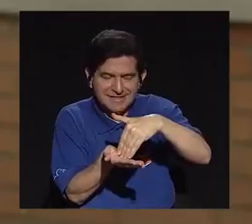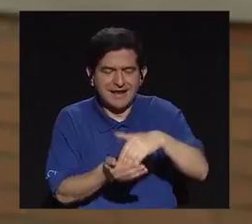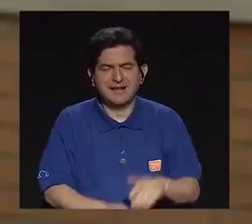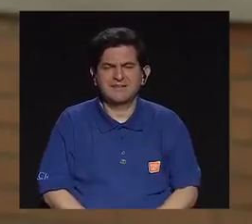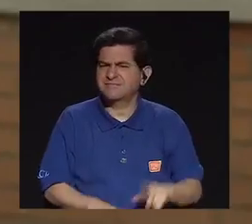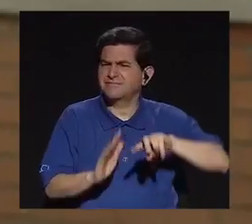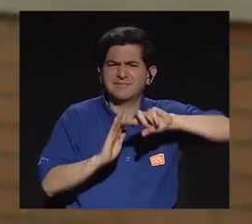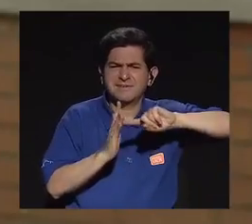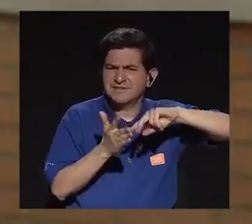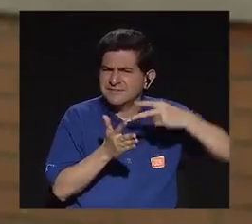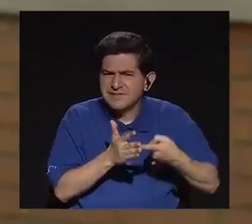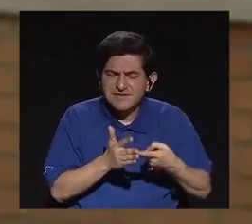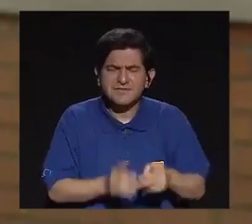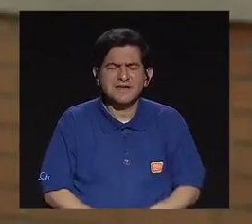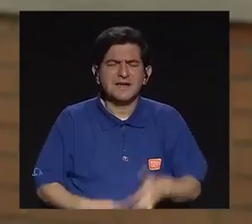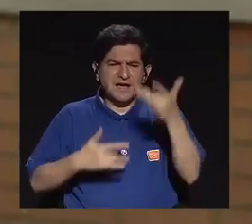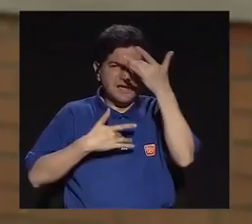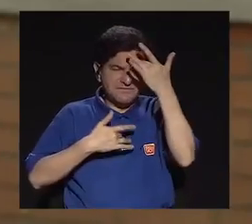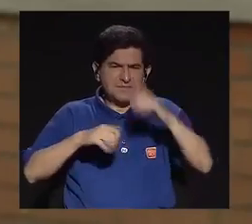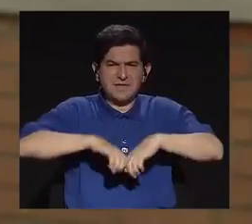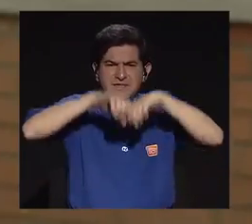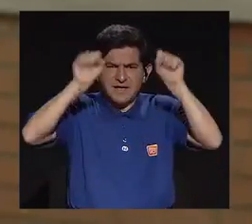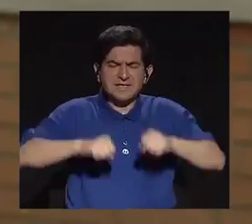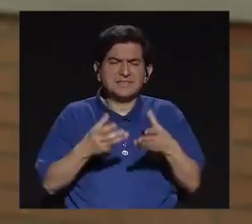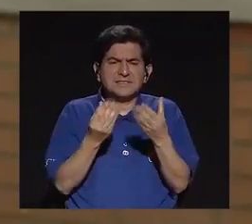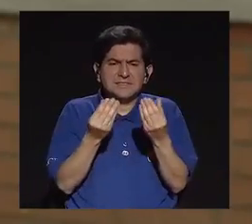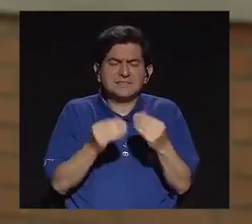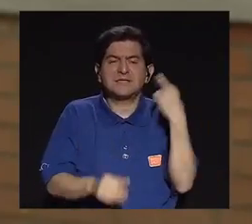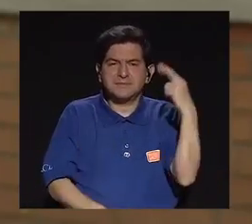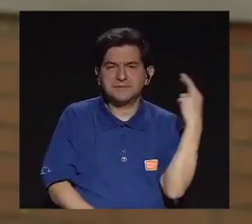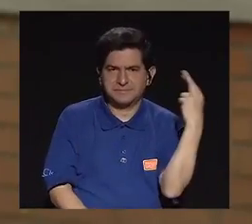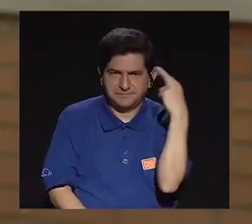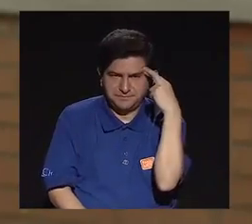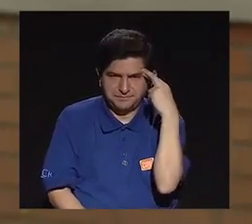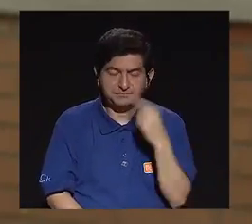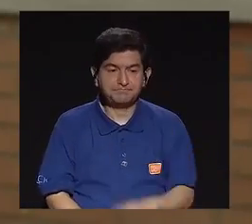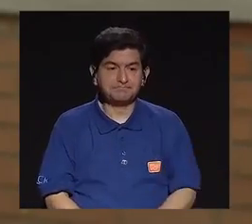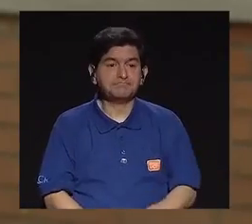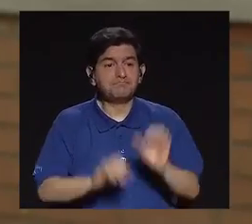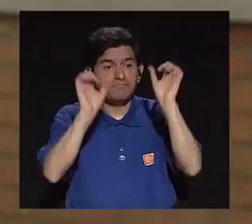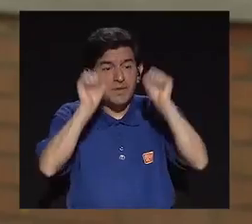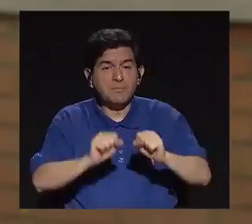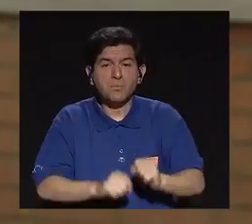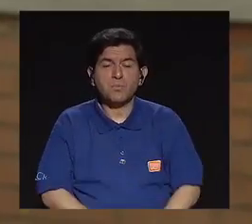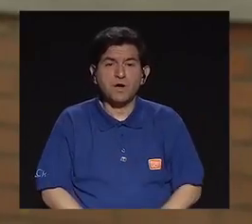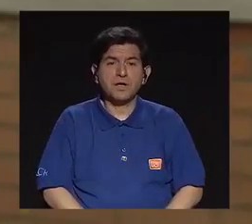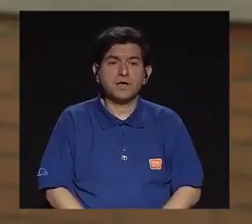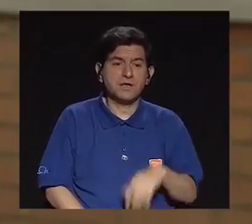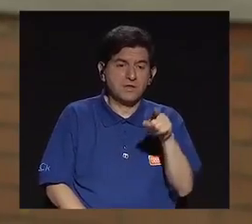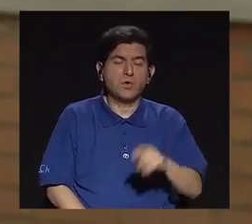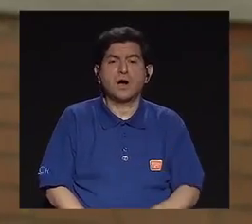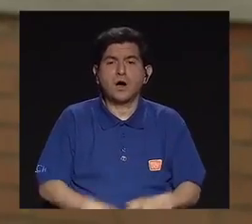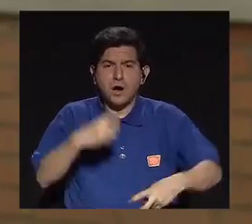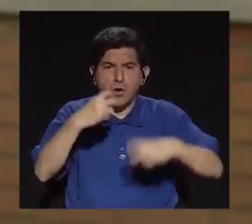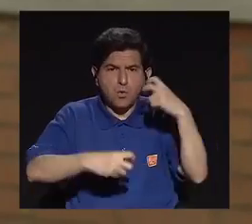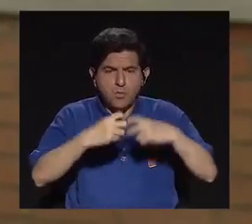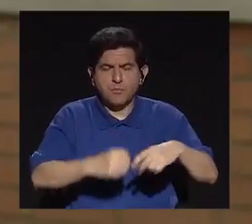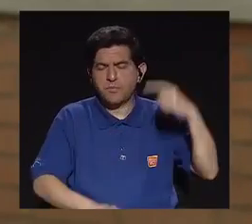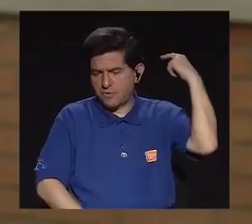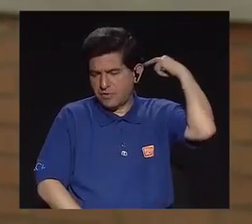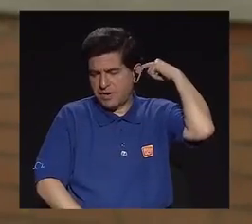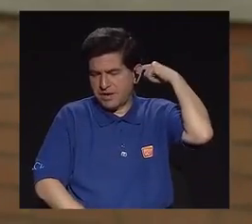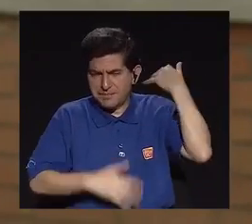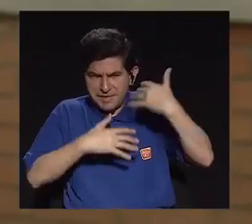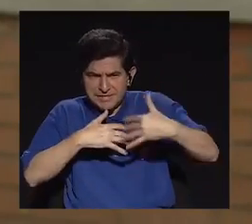origen central. ¿Qué significa? Que hay una enfermedad del sistema nervioso que es el que lo está causando. Eso podría ser desde un infarto del tallo cerebral o un